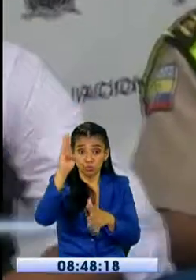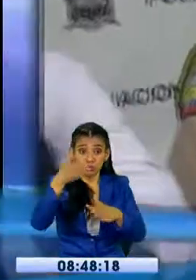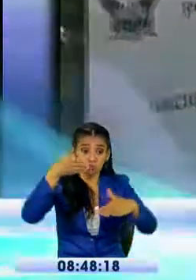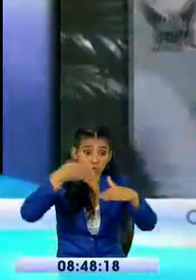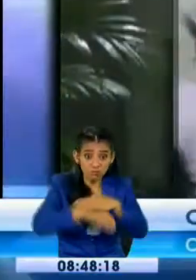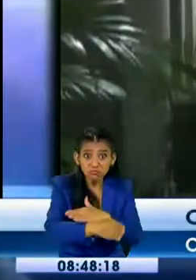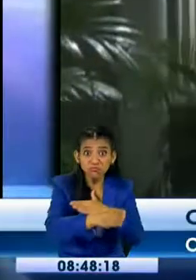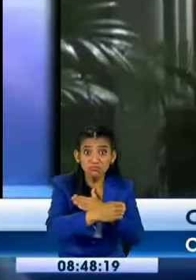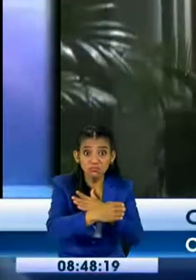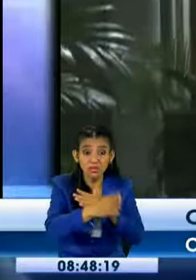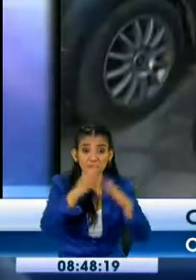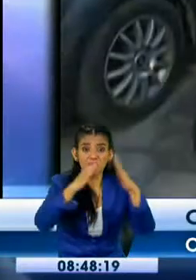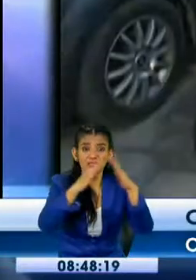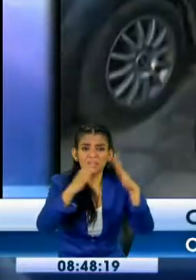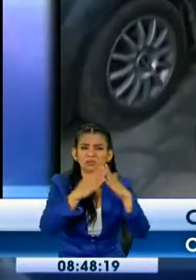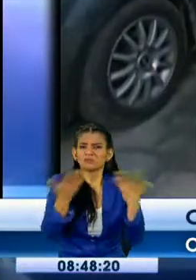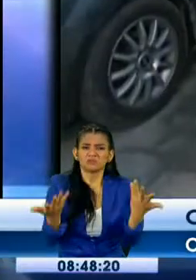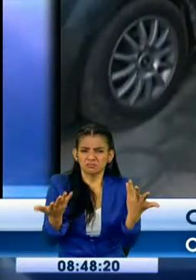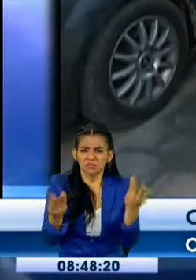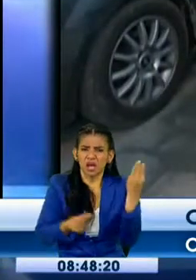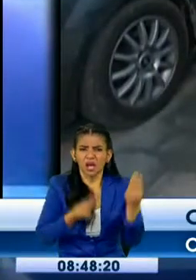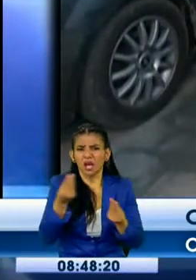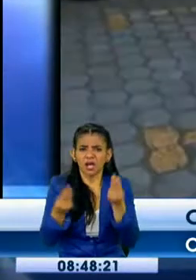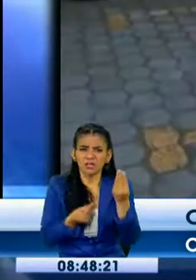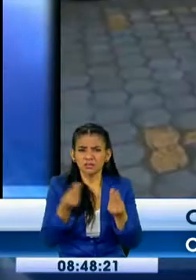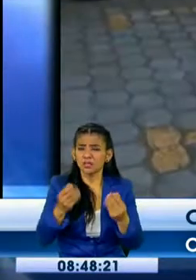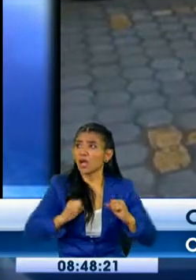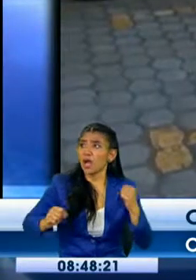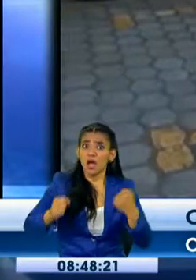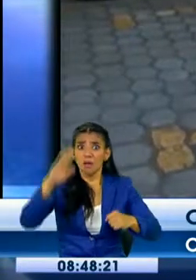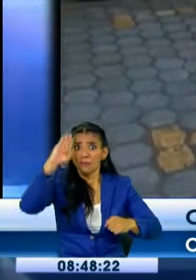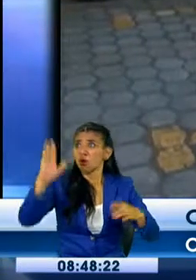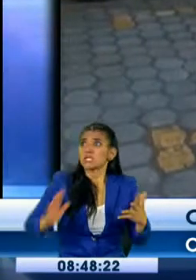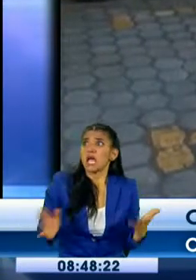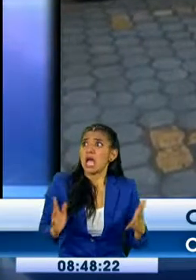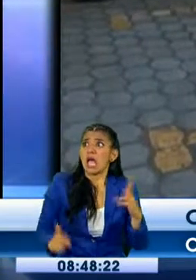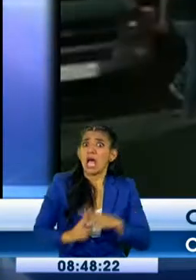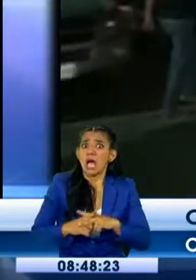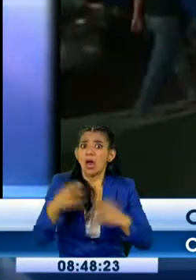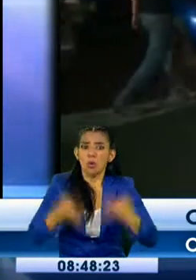ciudadano procedió a ingerir aproximadamente, de lo que se estima,